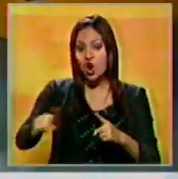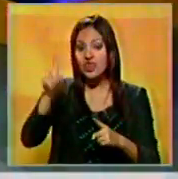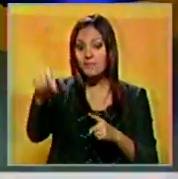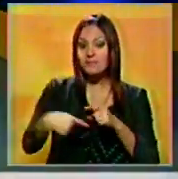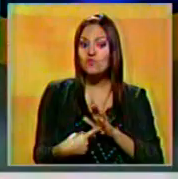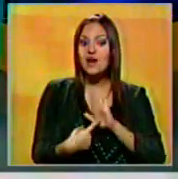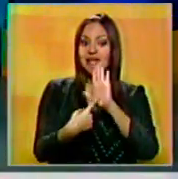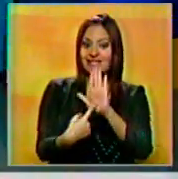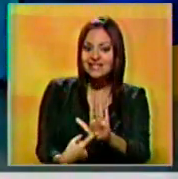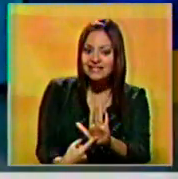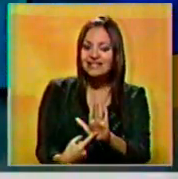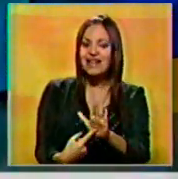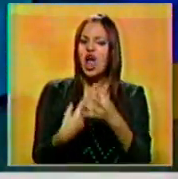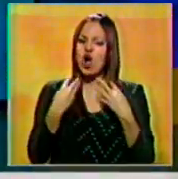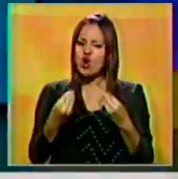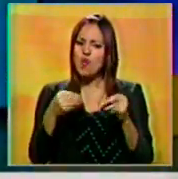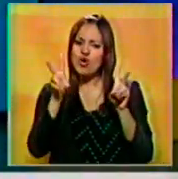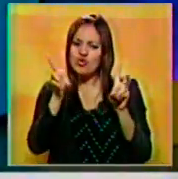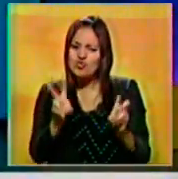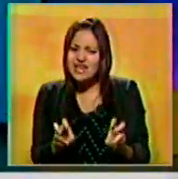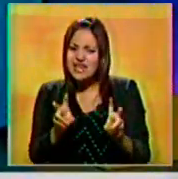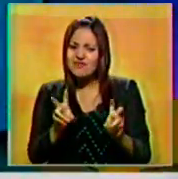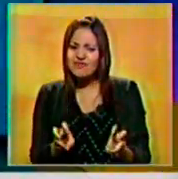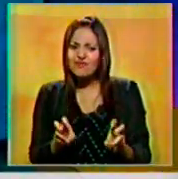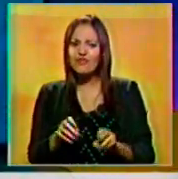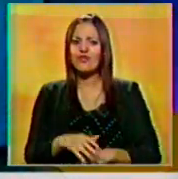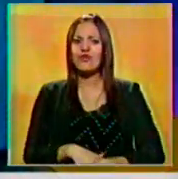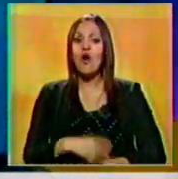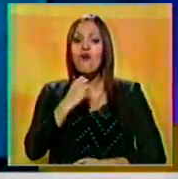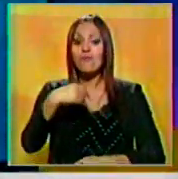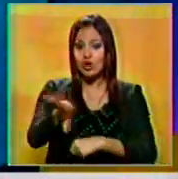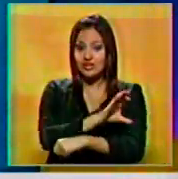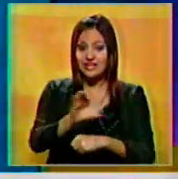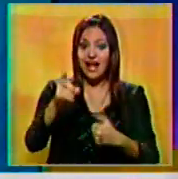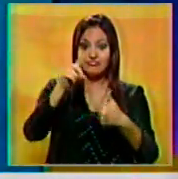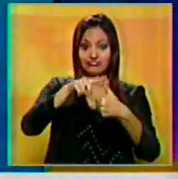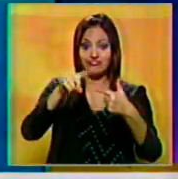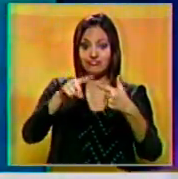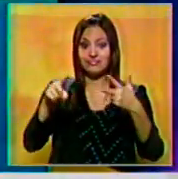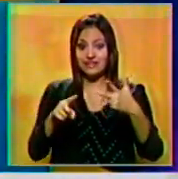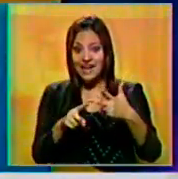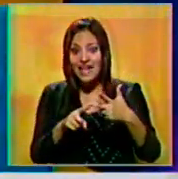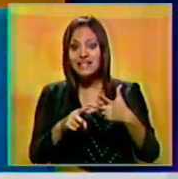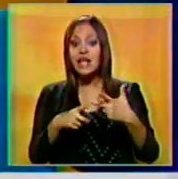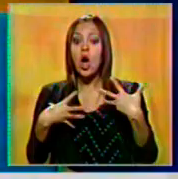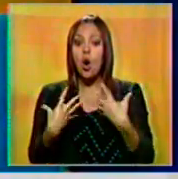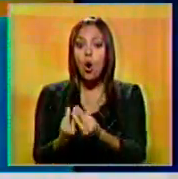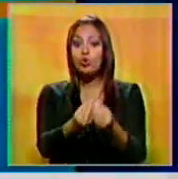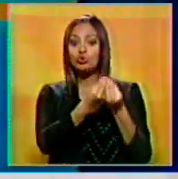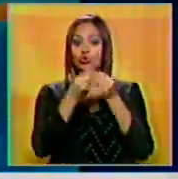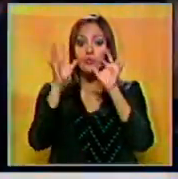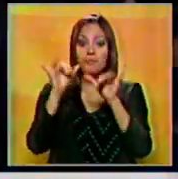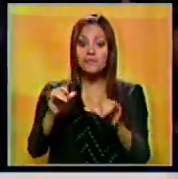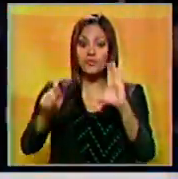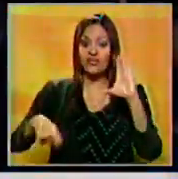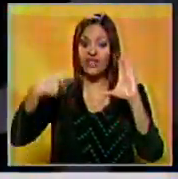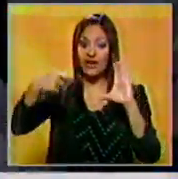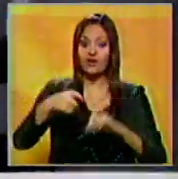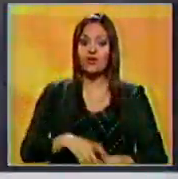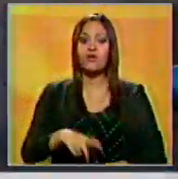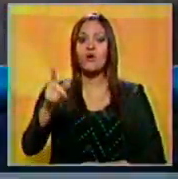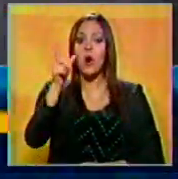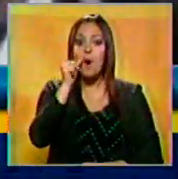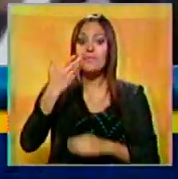mostraron un abreboca de sus nuevas producciones es Jennifer López, Wisin y Ricky Martin, los tres juntos en un mismo video. El cantante